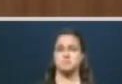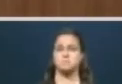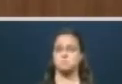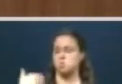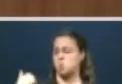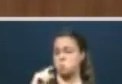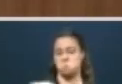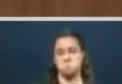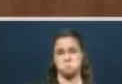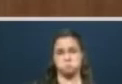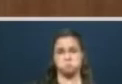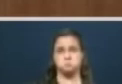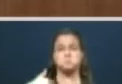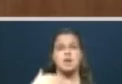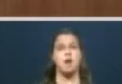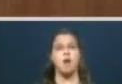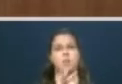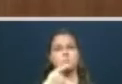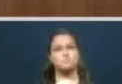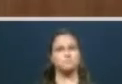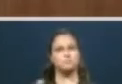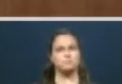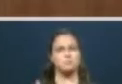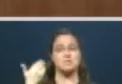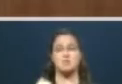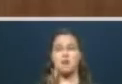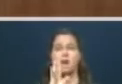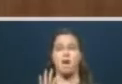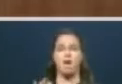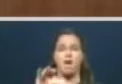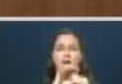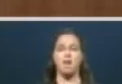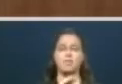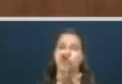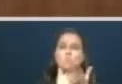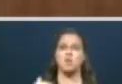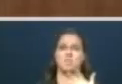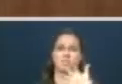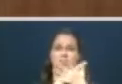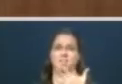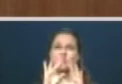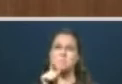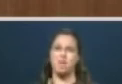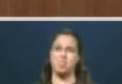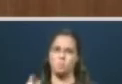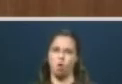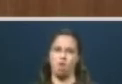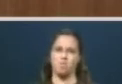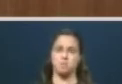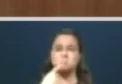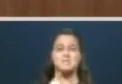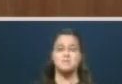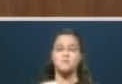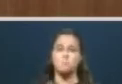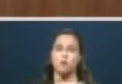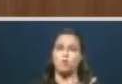últimos meses además hemos promovido la ya citada alianza con 5 comunidades en materia demografía y hemos firmado también un convenio